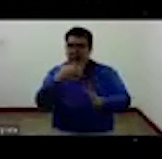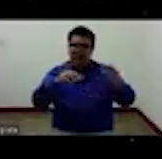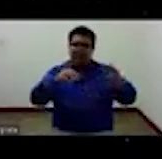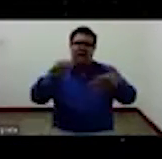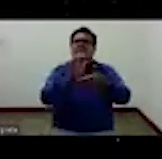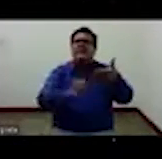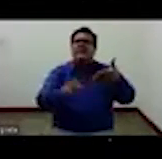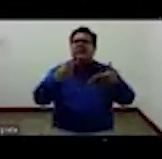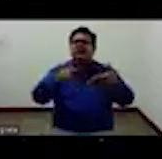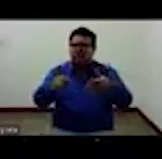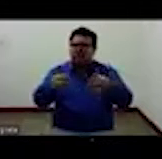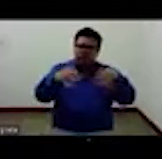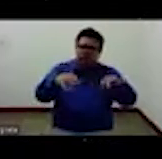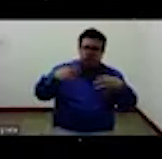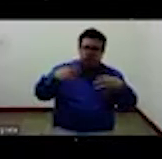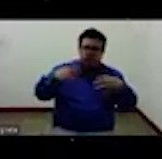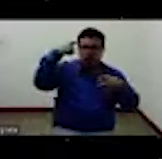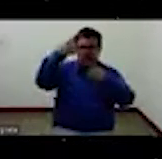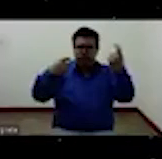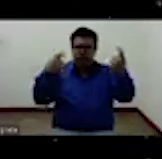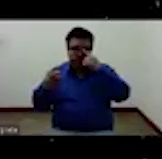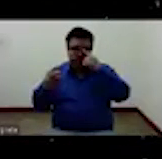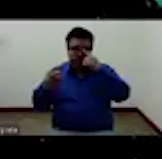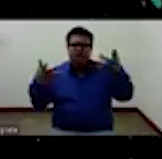la posición de estos objetos en